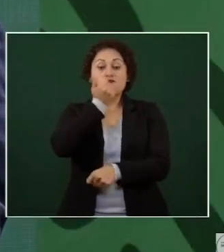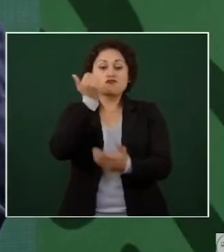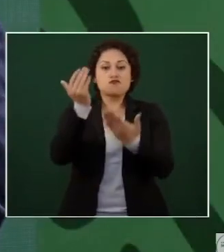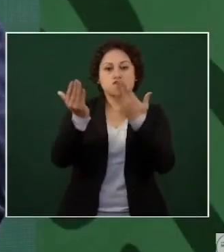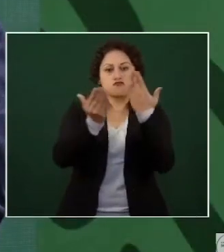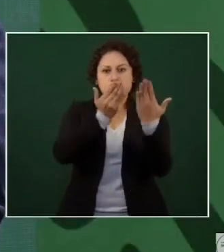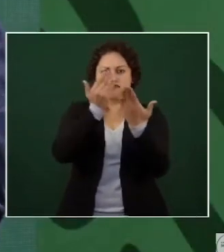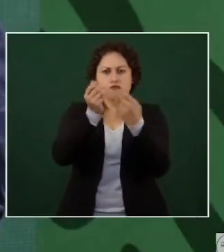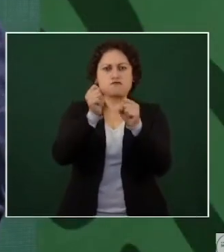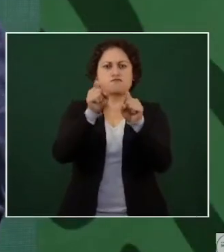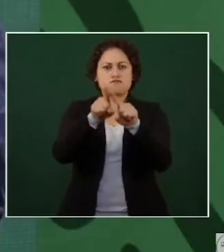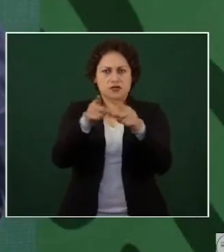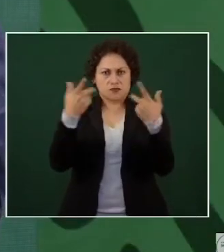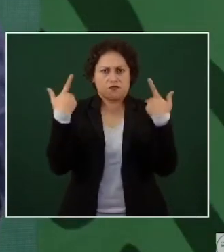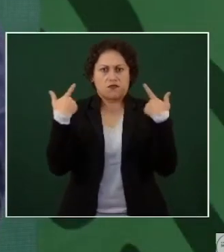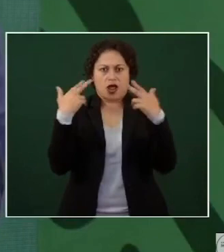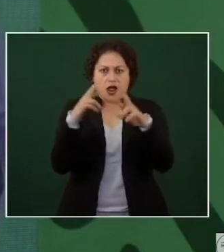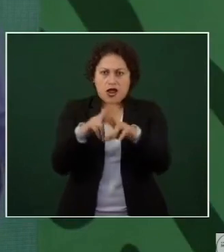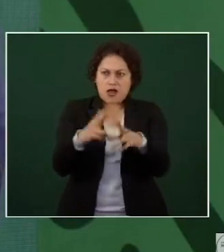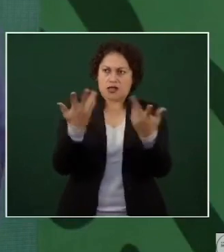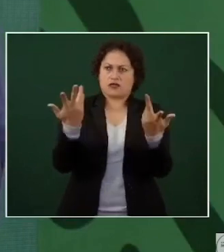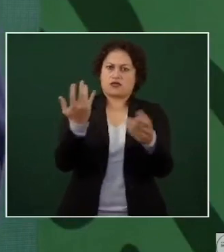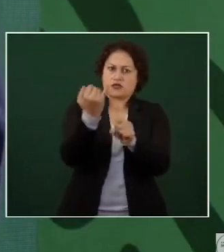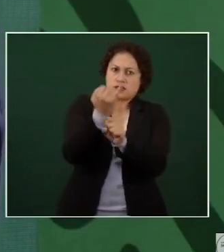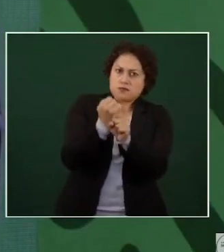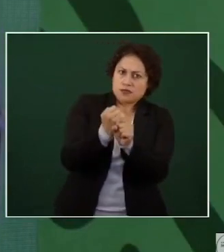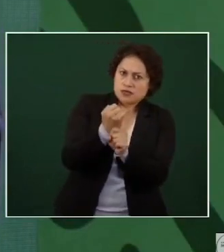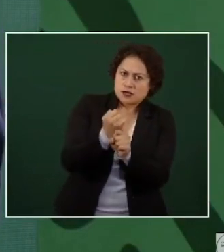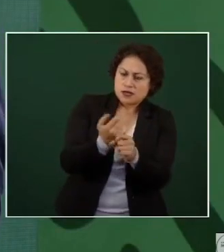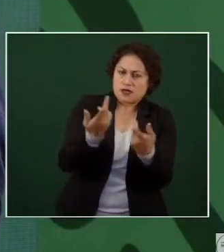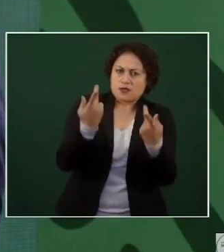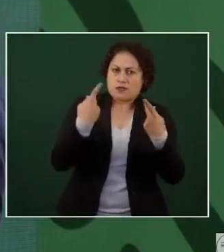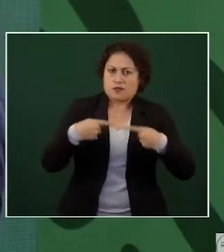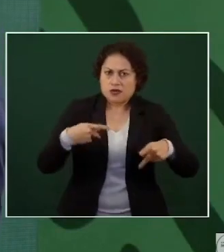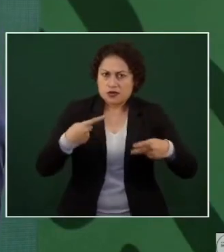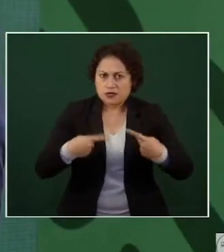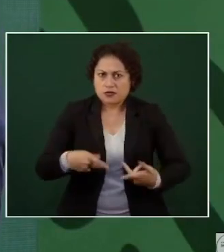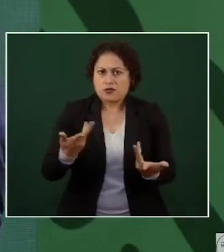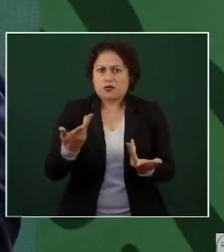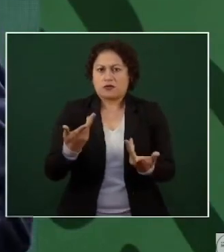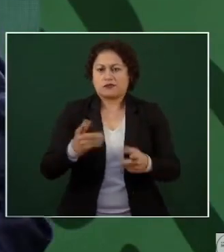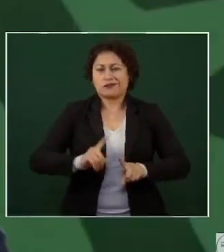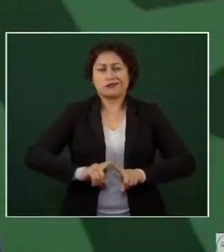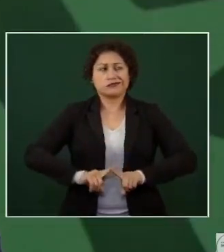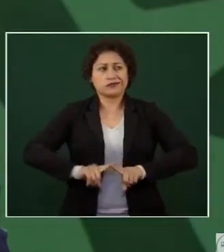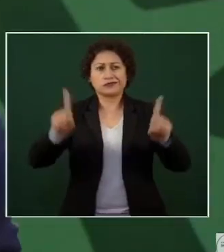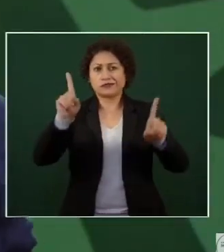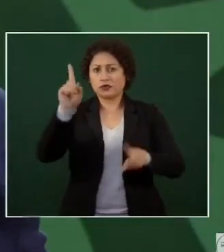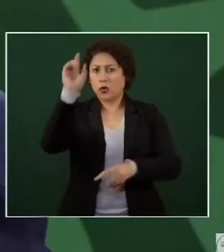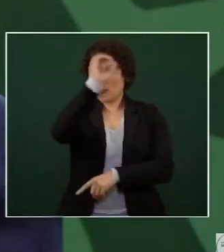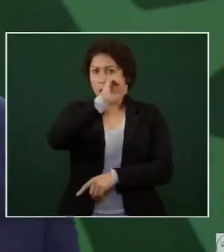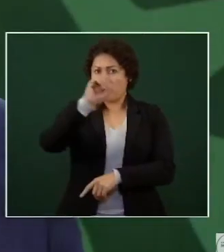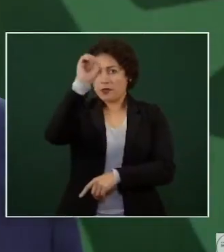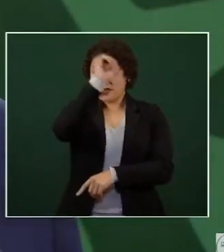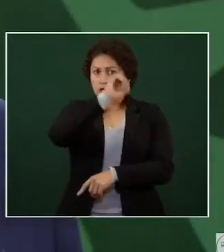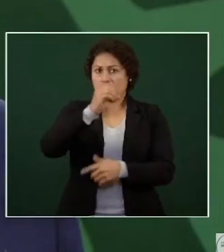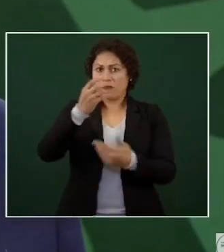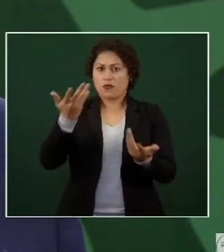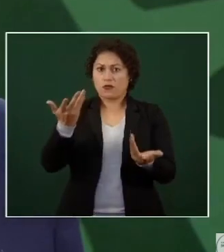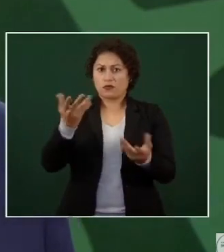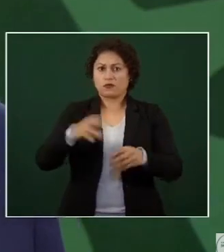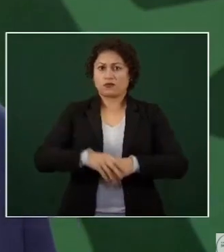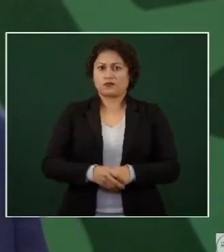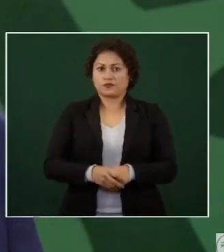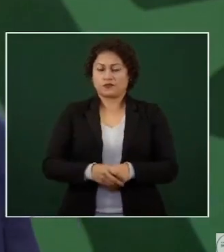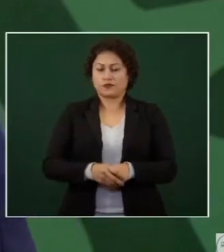y maestros académicos que no coinciden con la derechización